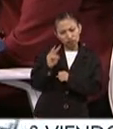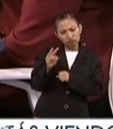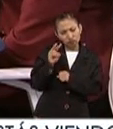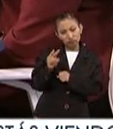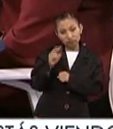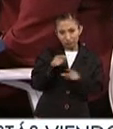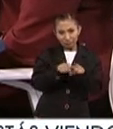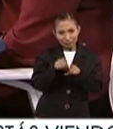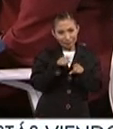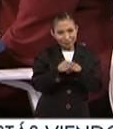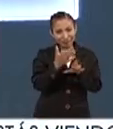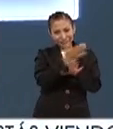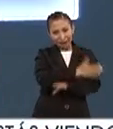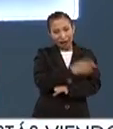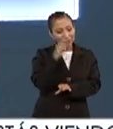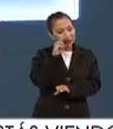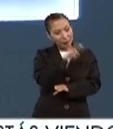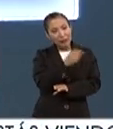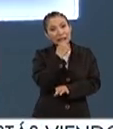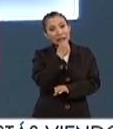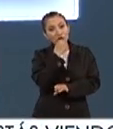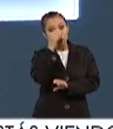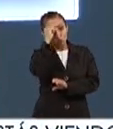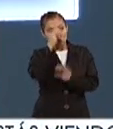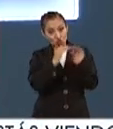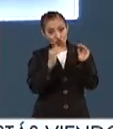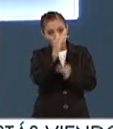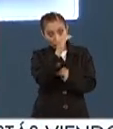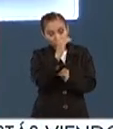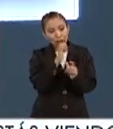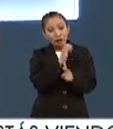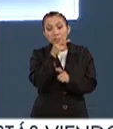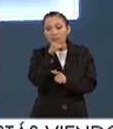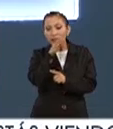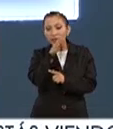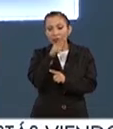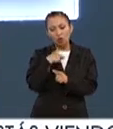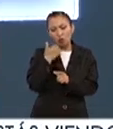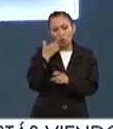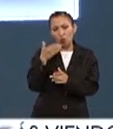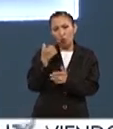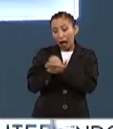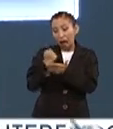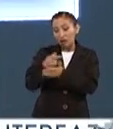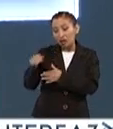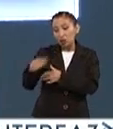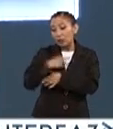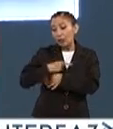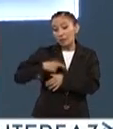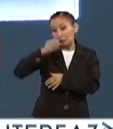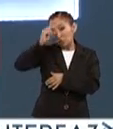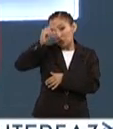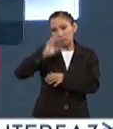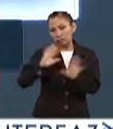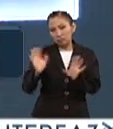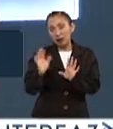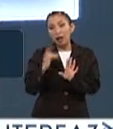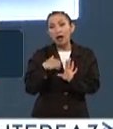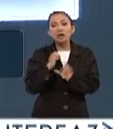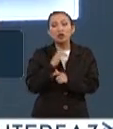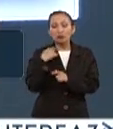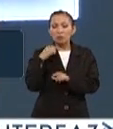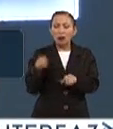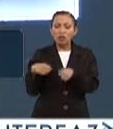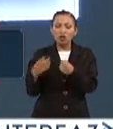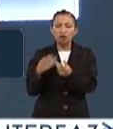fue porque mis hermanos ya habían sido detectados como niños sobredotados. Entonces mis papás no querían presionarme a que yo también tenía que ser sobredotada. Entonces ellos nada